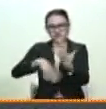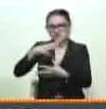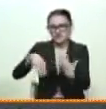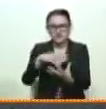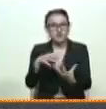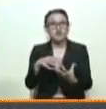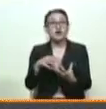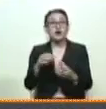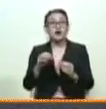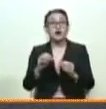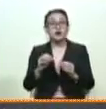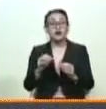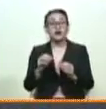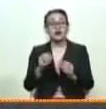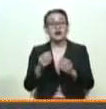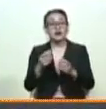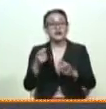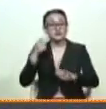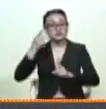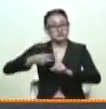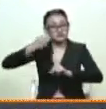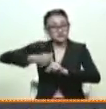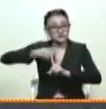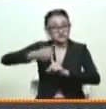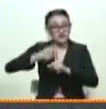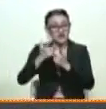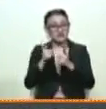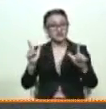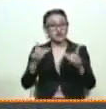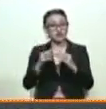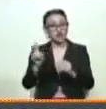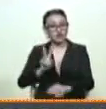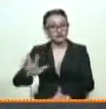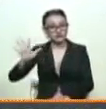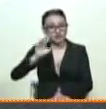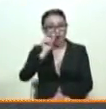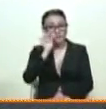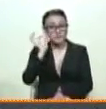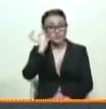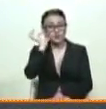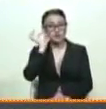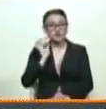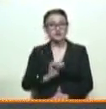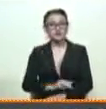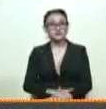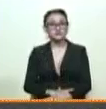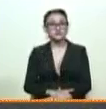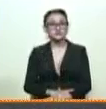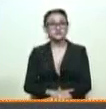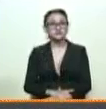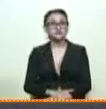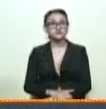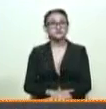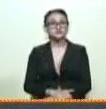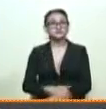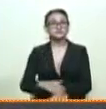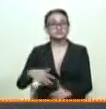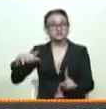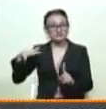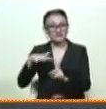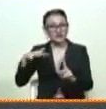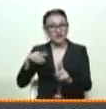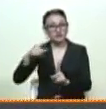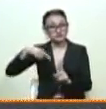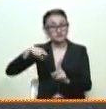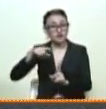guerrero, independentista, libertario de todos los venezolanos y las venezolanas. Se están metiendo con todo un